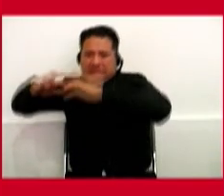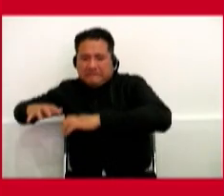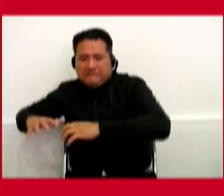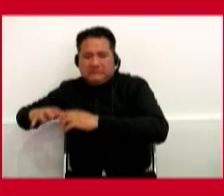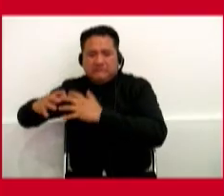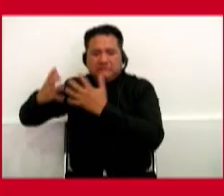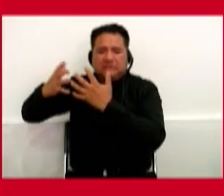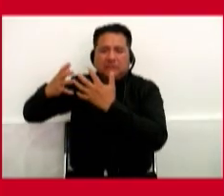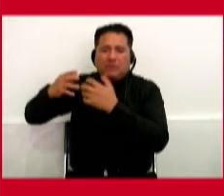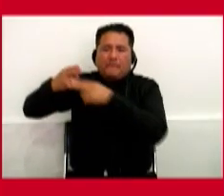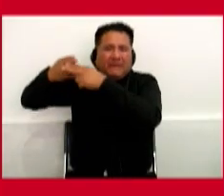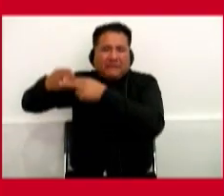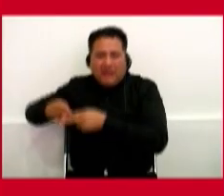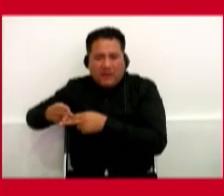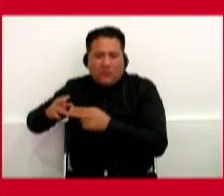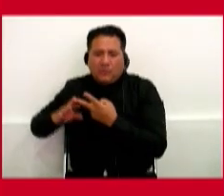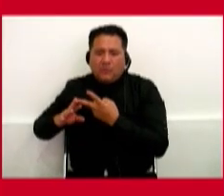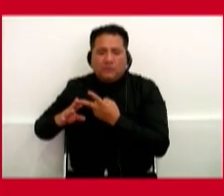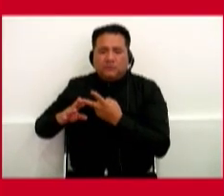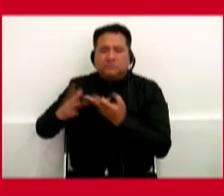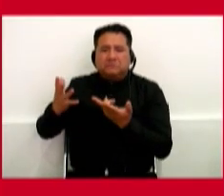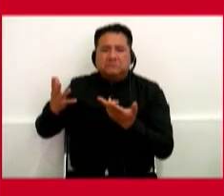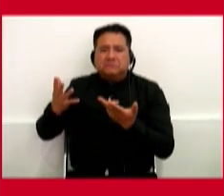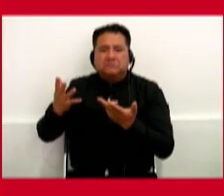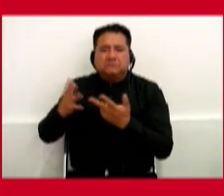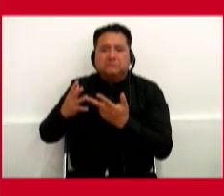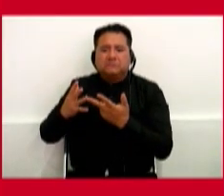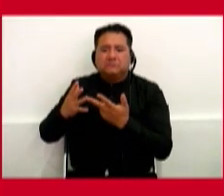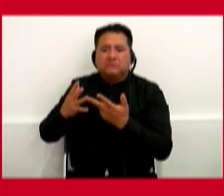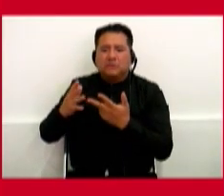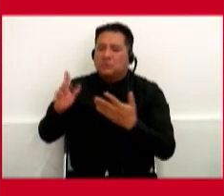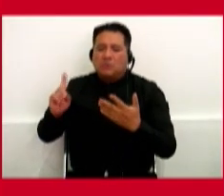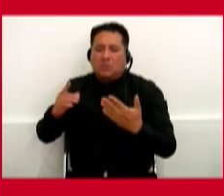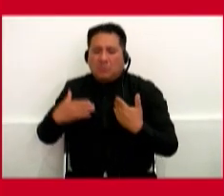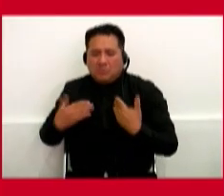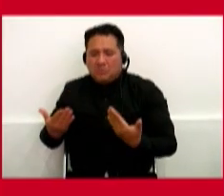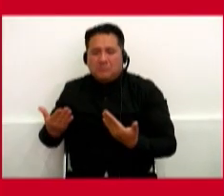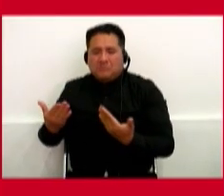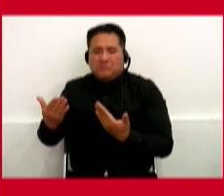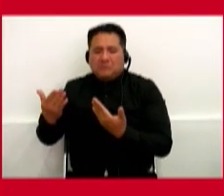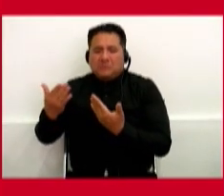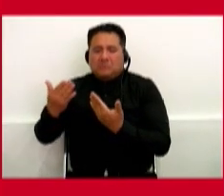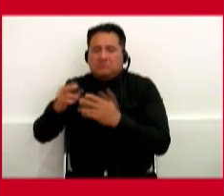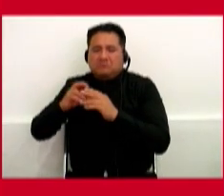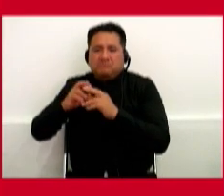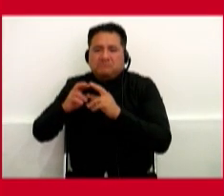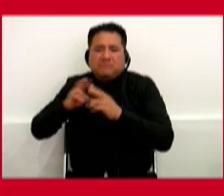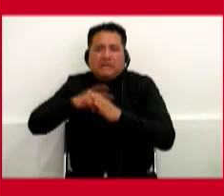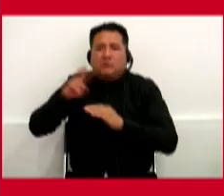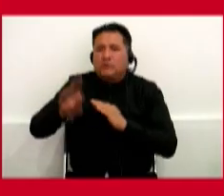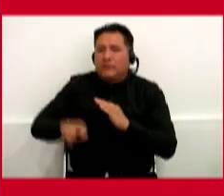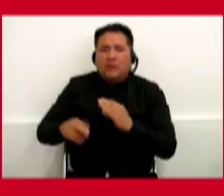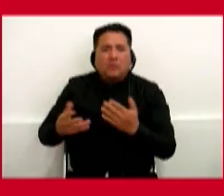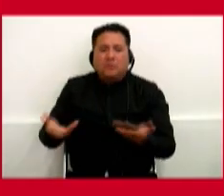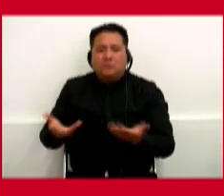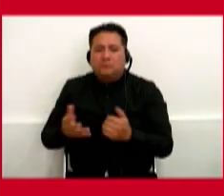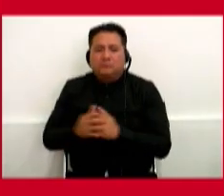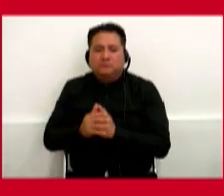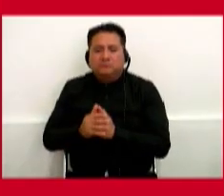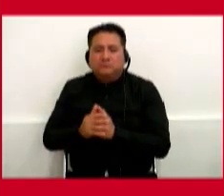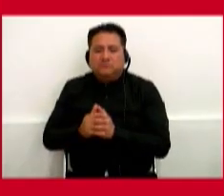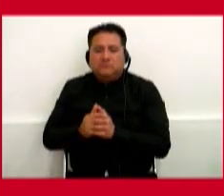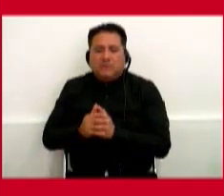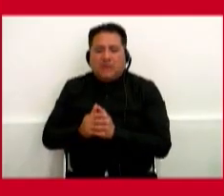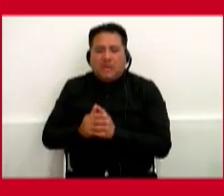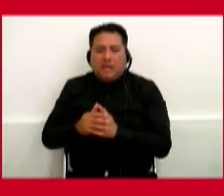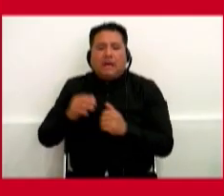modelos muy pesados que no van a llegar a un buen resultado, ¿no? Debemos